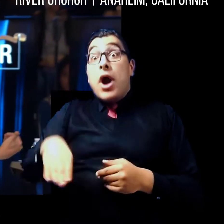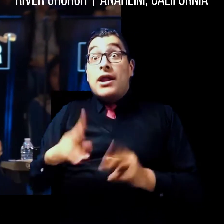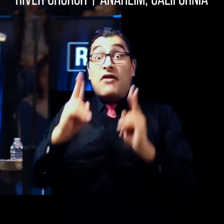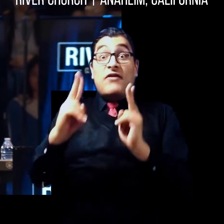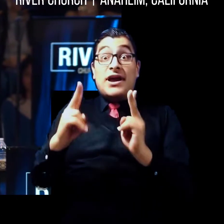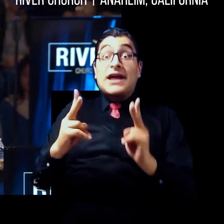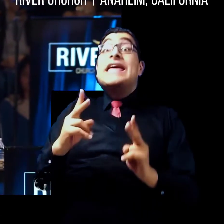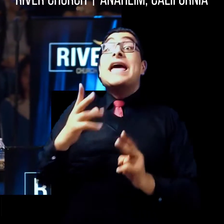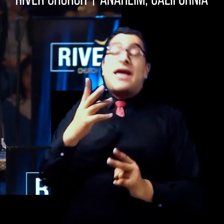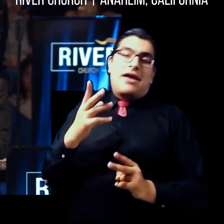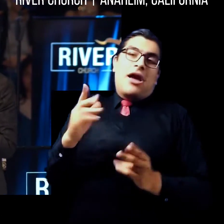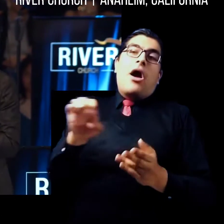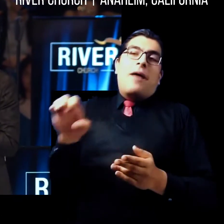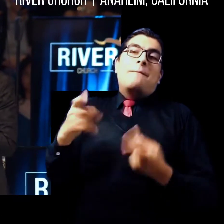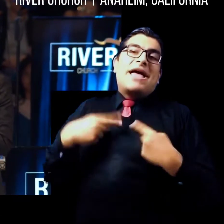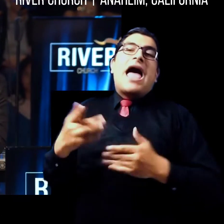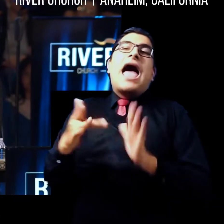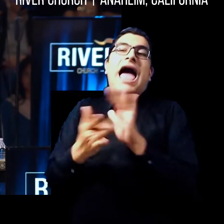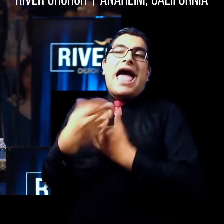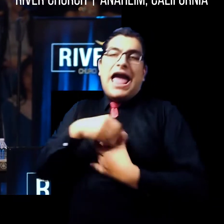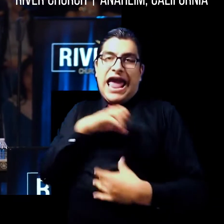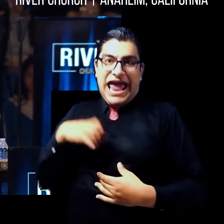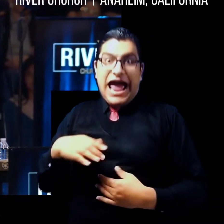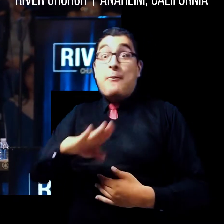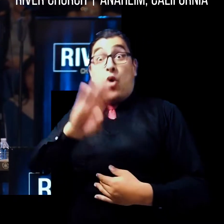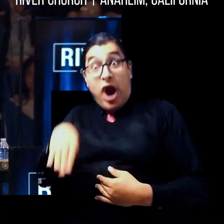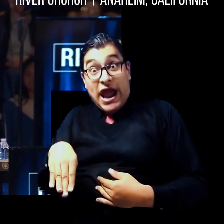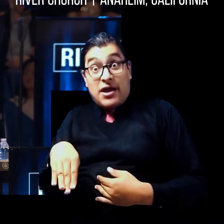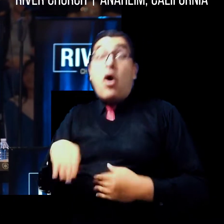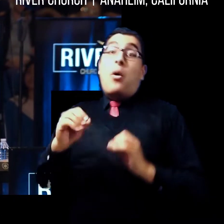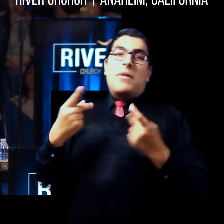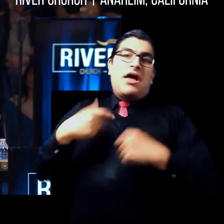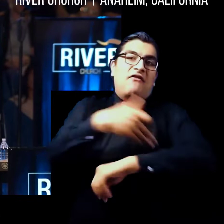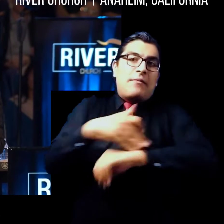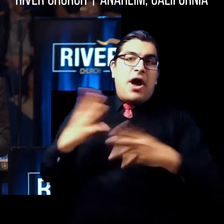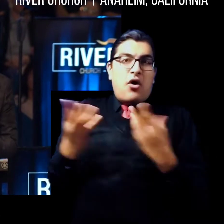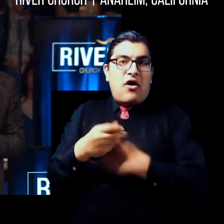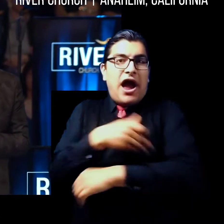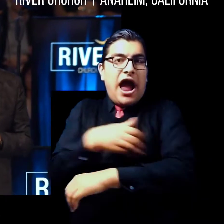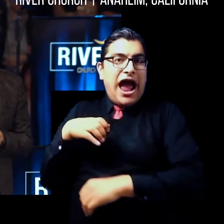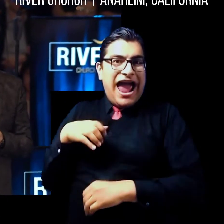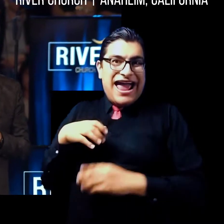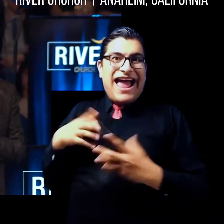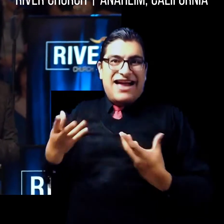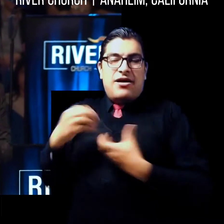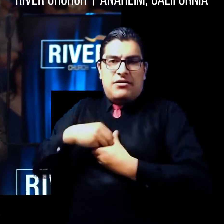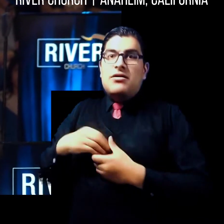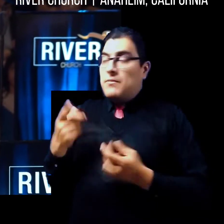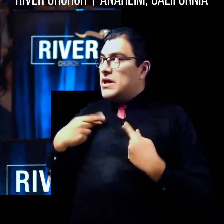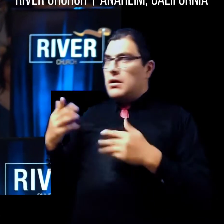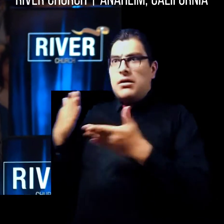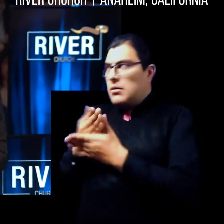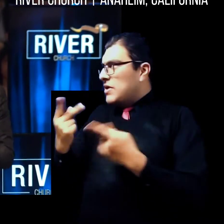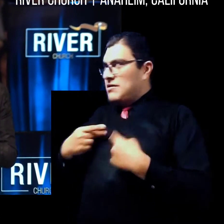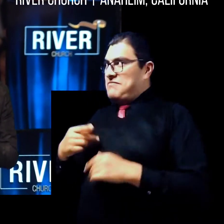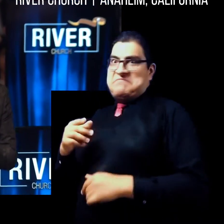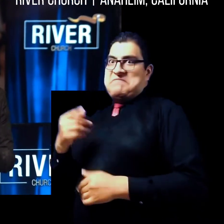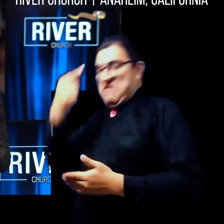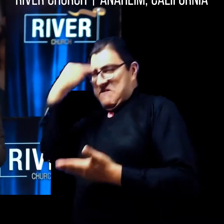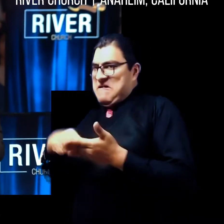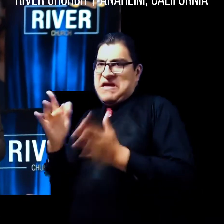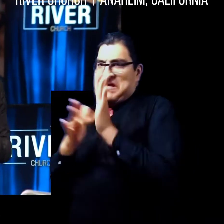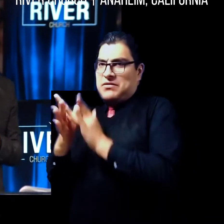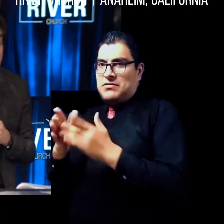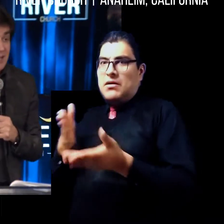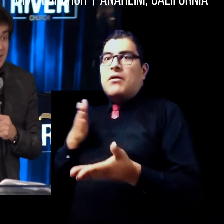hijo de Dios involucrado, tanto en la muerte como en los que sobreviven. Cuando viene un inconverso, el sitio mejor para predicar